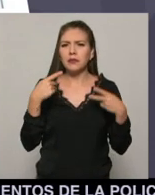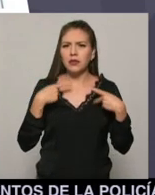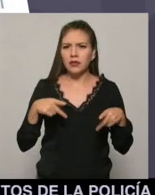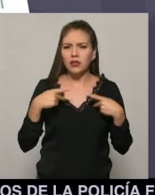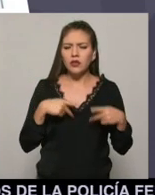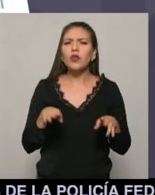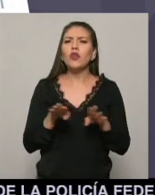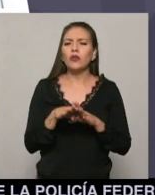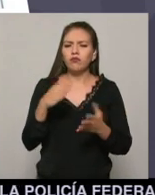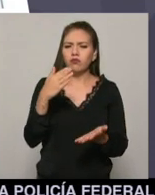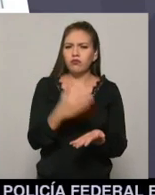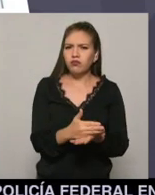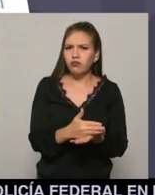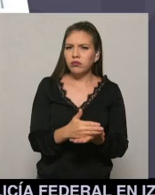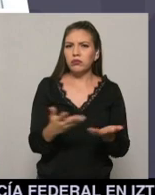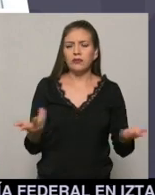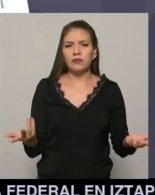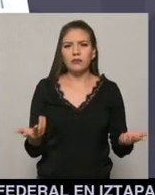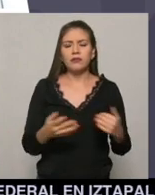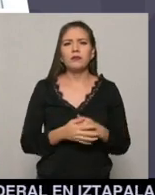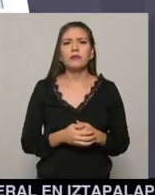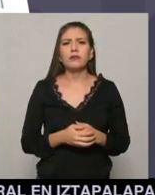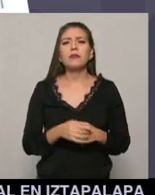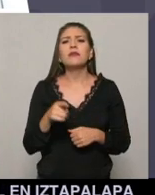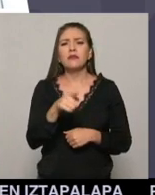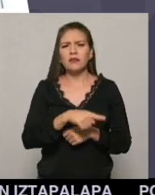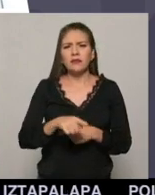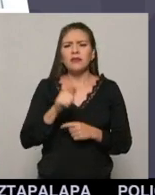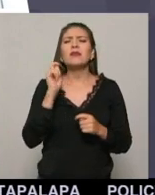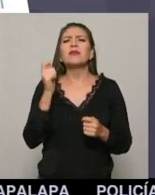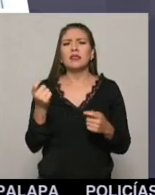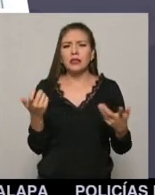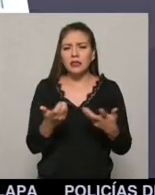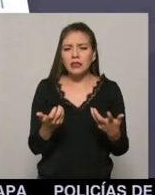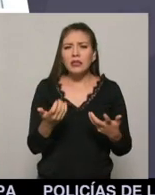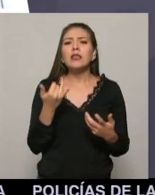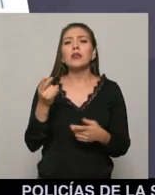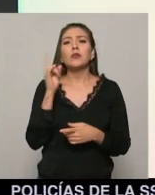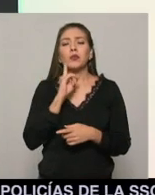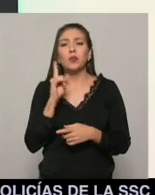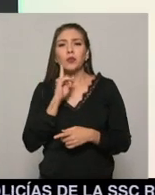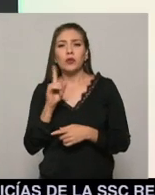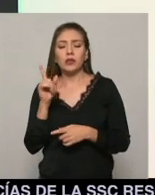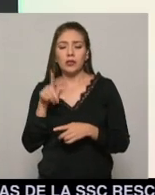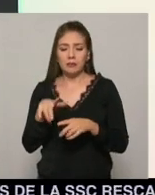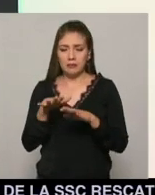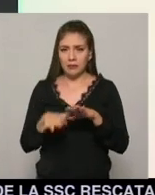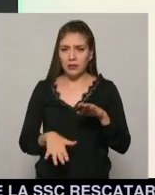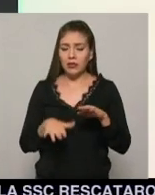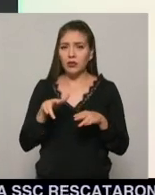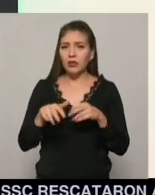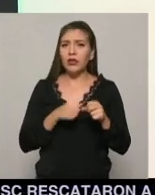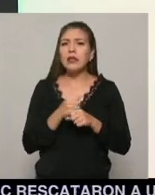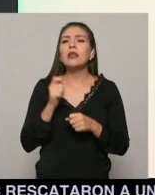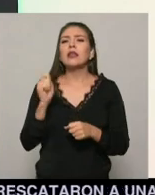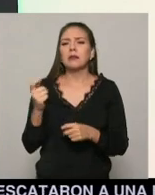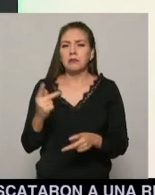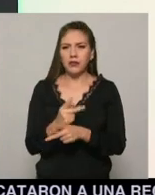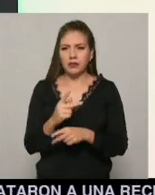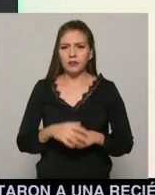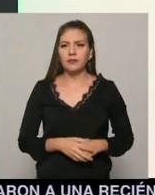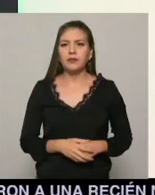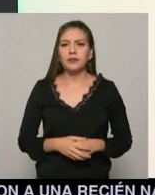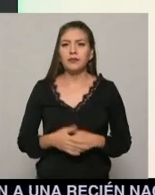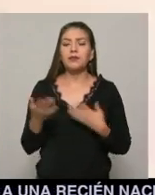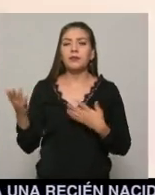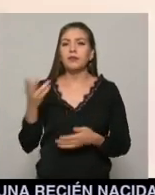han cometido? ¿Qué se va a hacer con ellos y qué va a ocurrir con la menor? Para hablar de este tema me acompañan esta mañana el